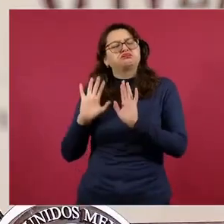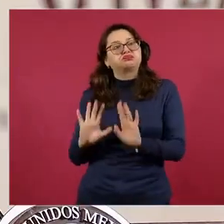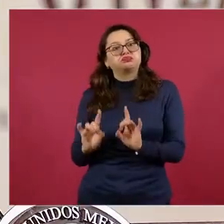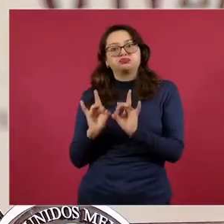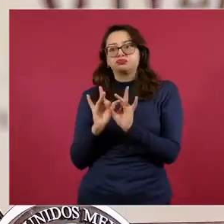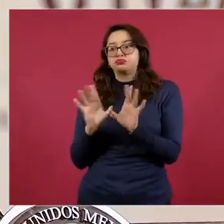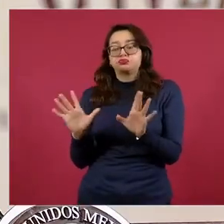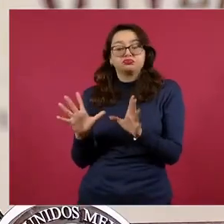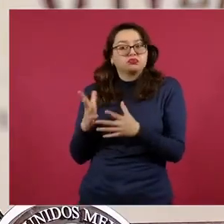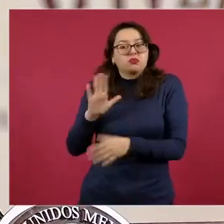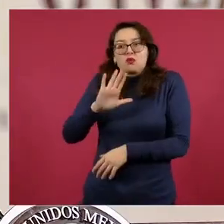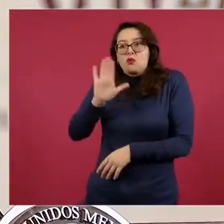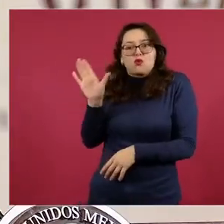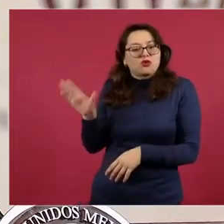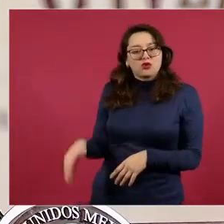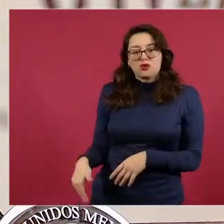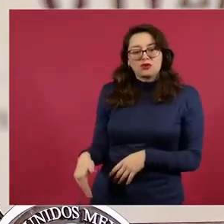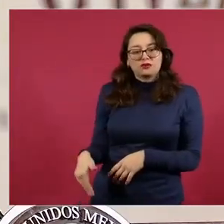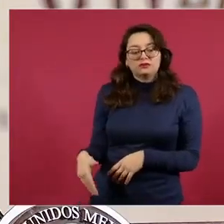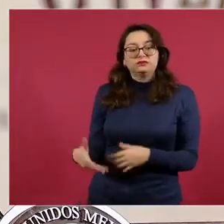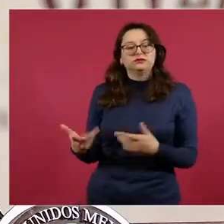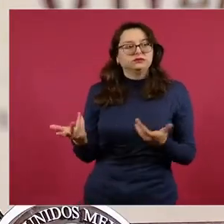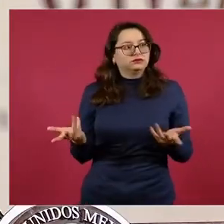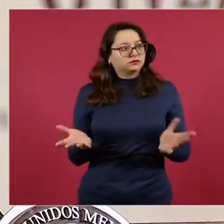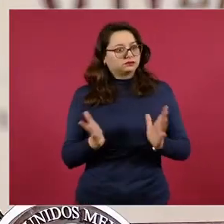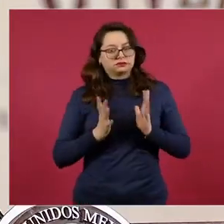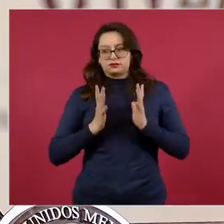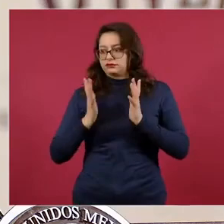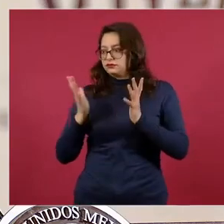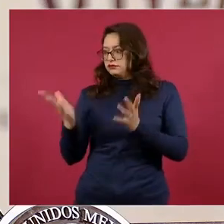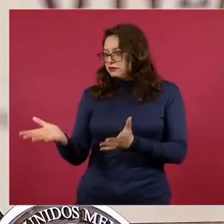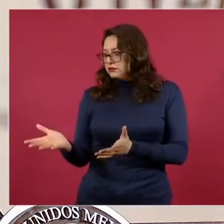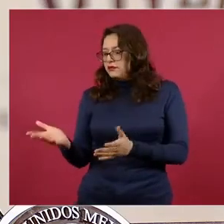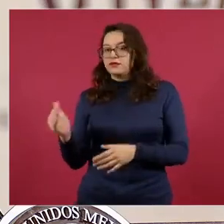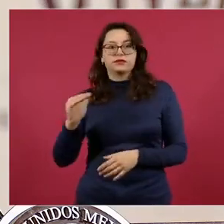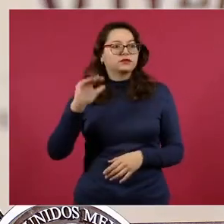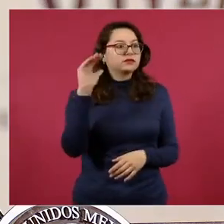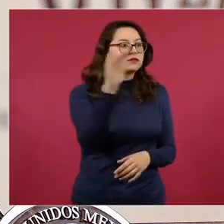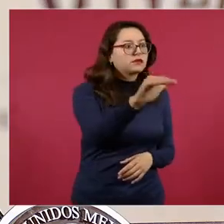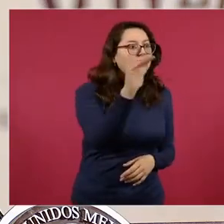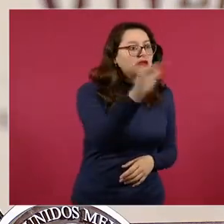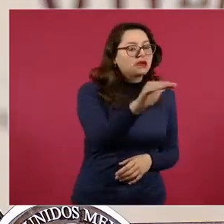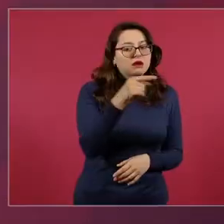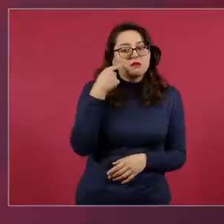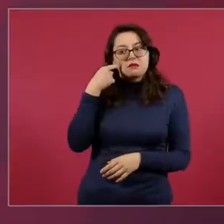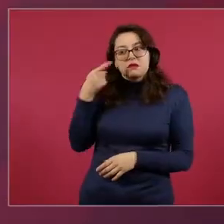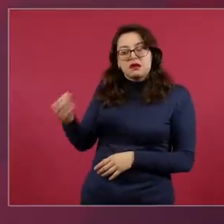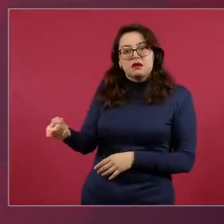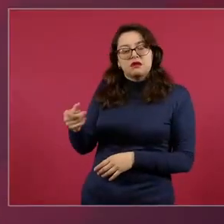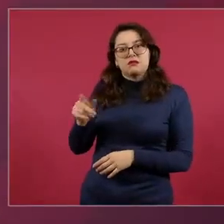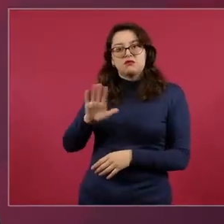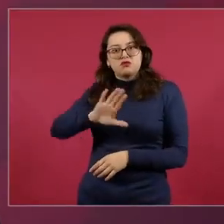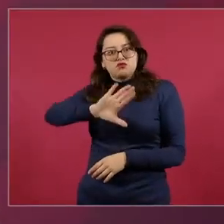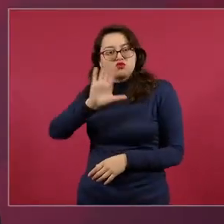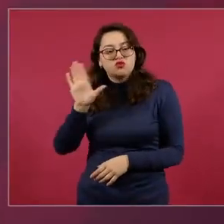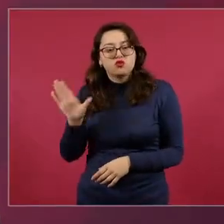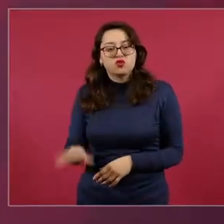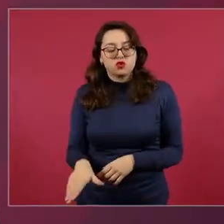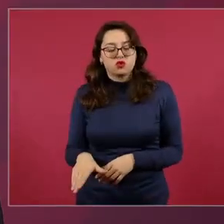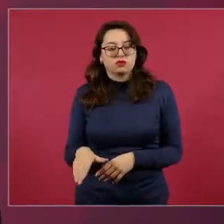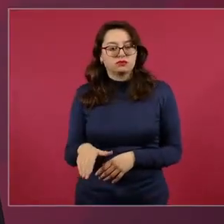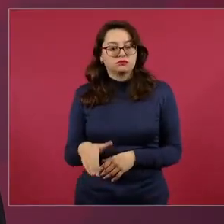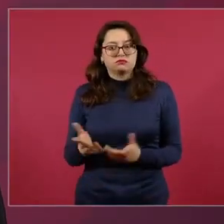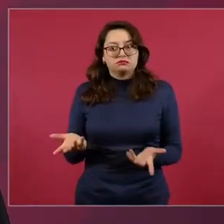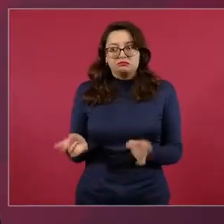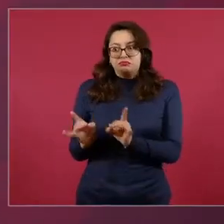Instituto Mexicano del Seguro Social informó del fallecimiento del familiar de un derechohabiente en la sala de urgencias del Hospital